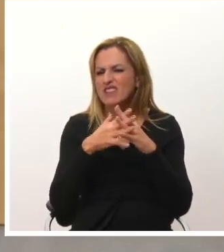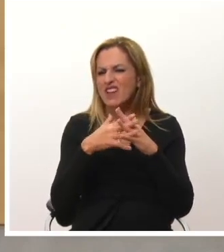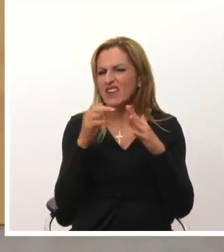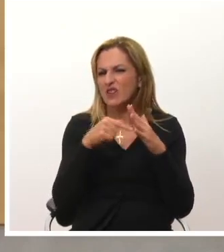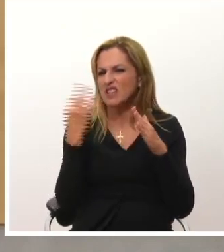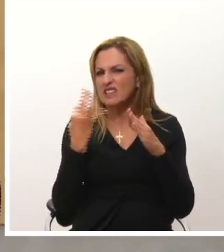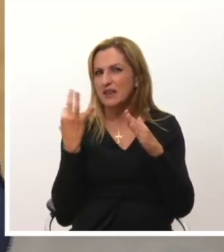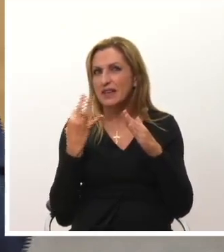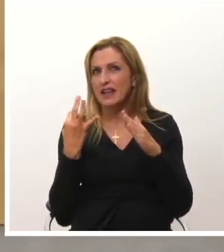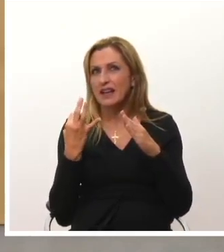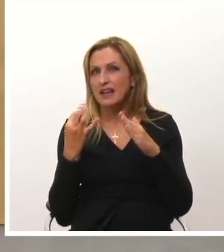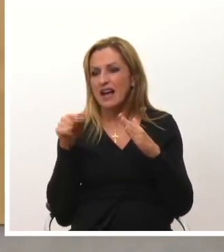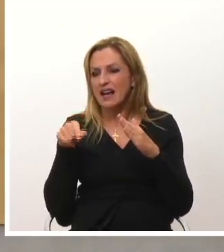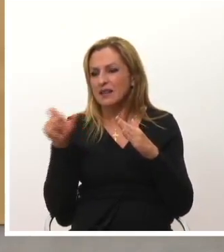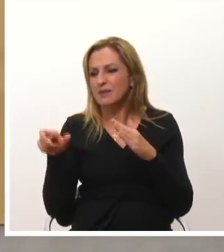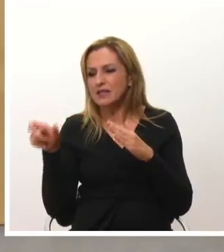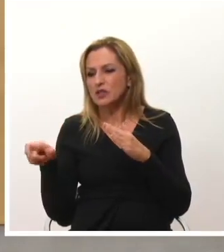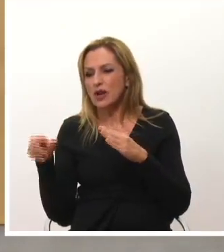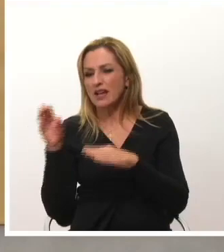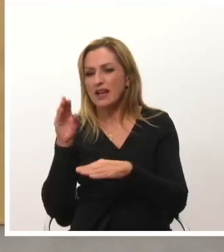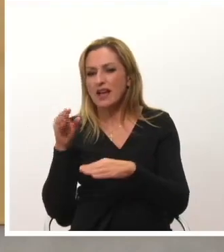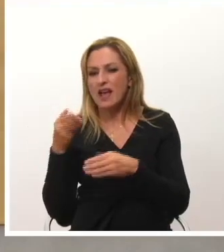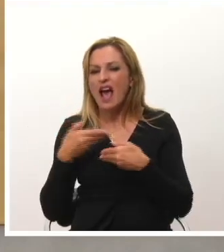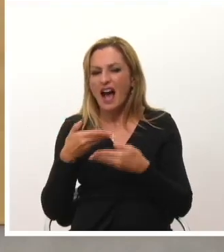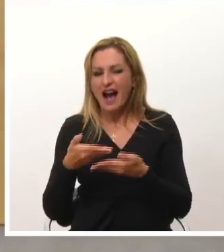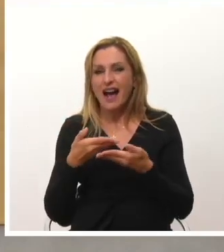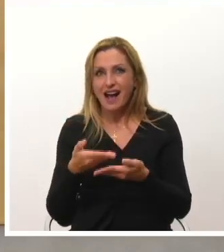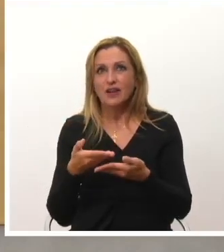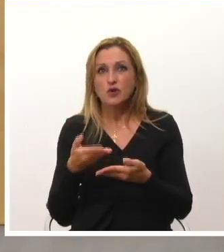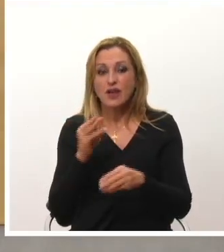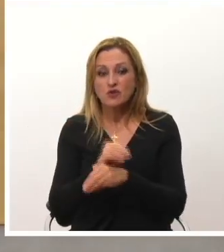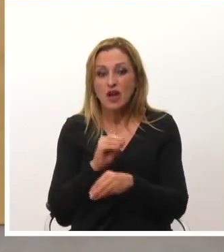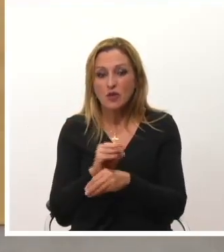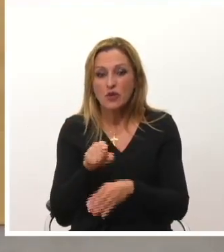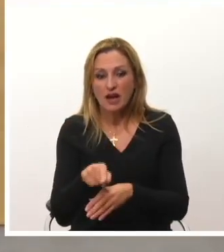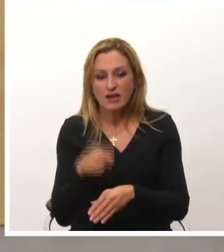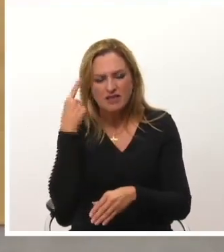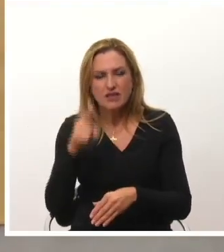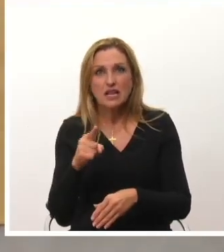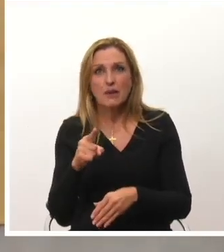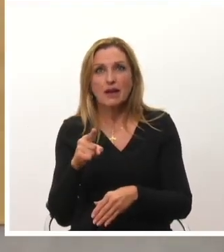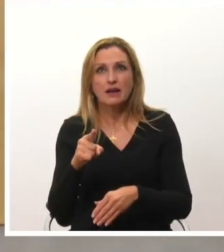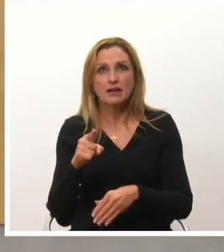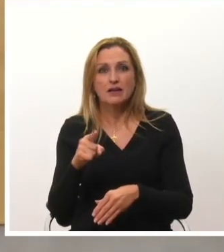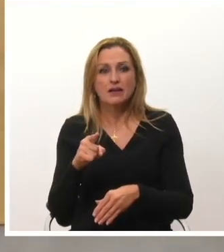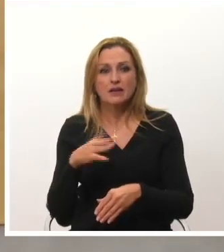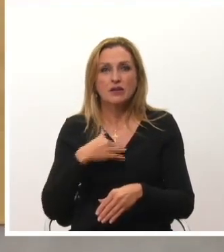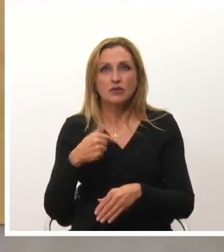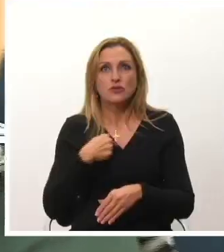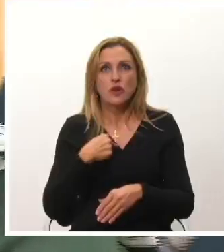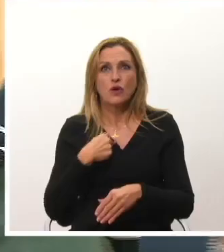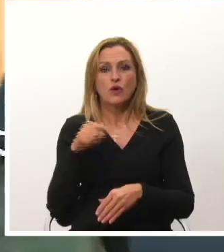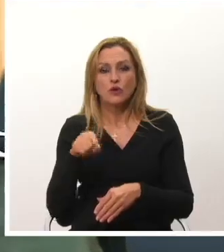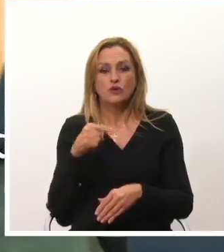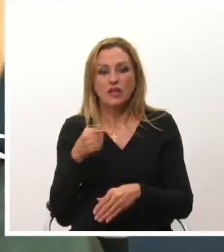esas que está llamando usted a esas personas que reciben ayudas que le está llamando a usted que él está usted llamando no no me interrumpa por favor que él está usted